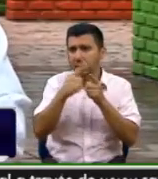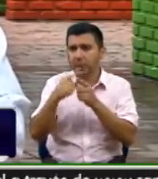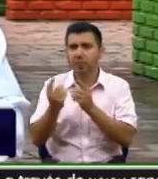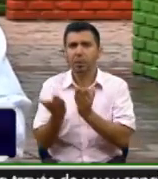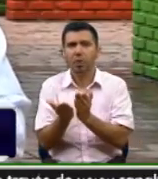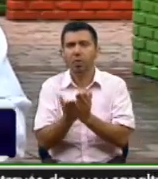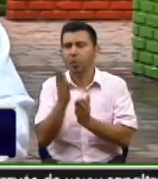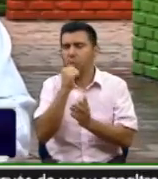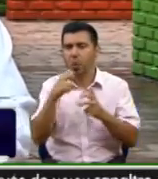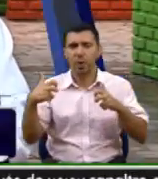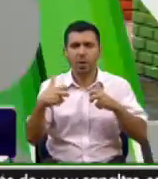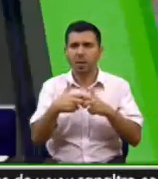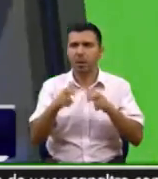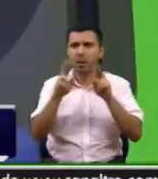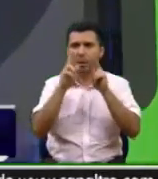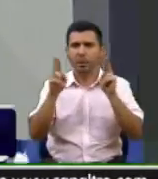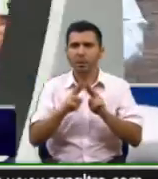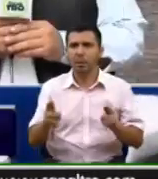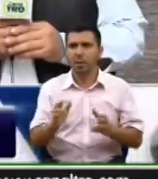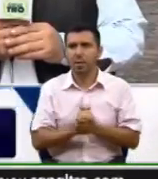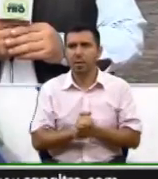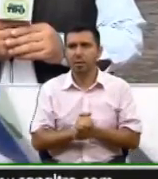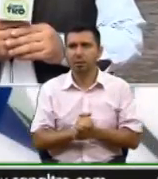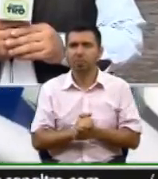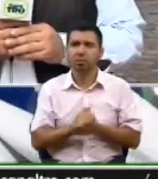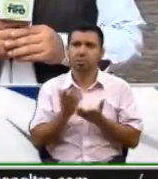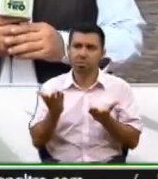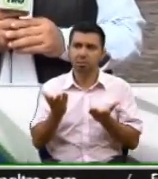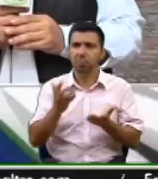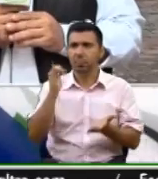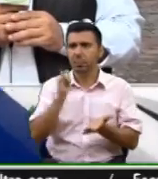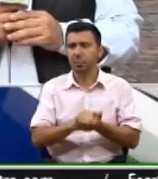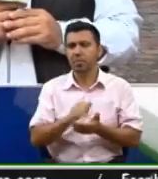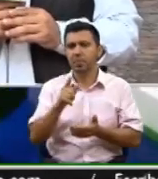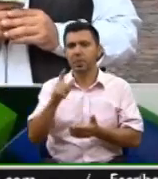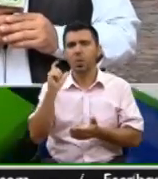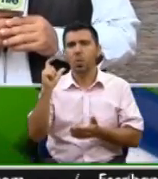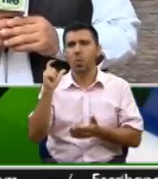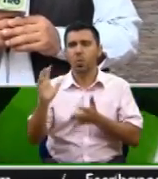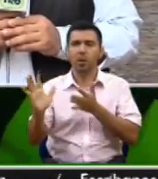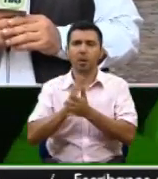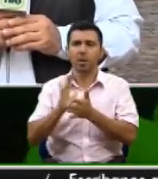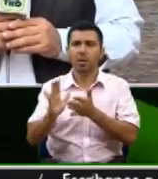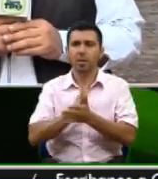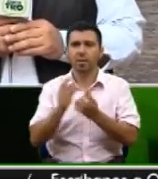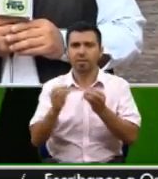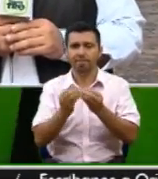tienen conectividad de internet. Es toda la información que tenemos desde la ciudad de Cúcuta. Continúen ustedes con más Oriente Noticias. Muy buenas tardes.